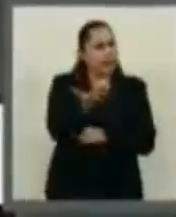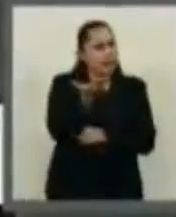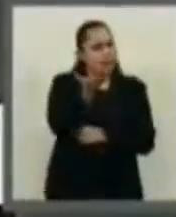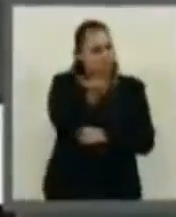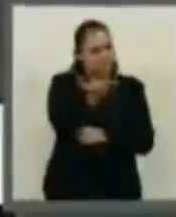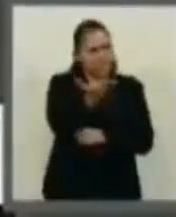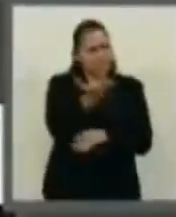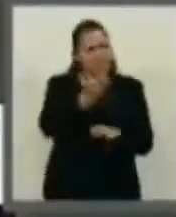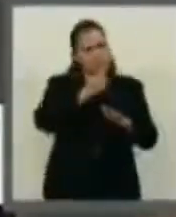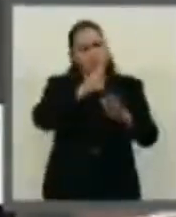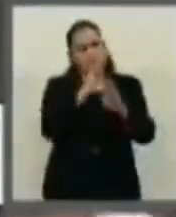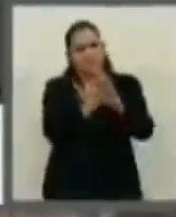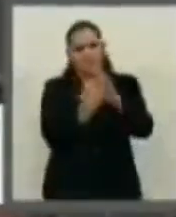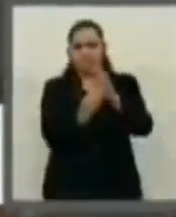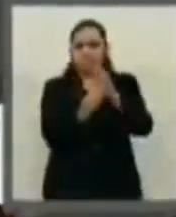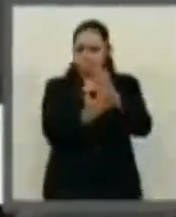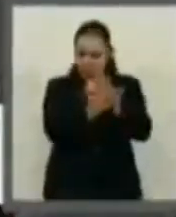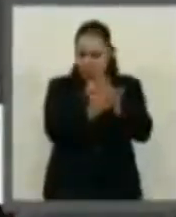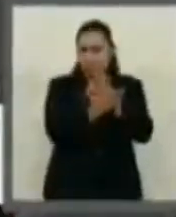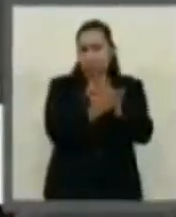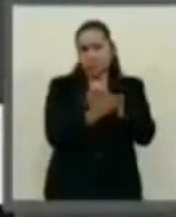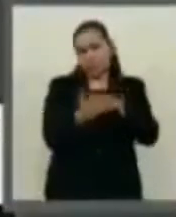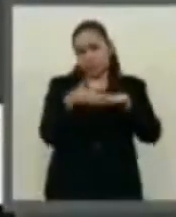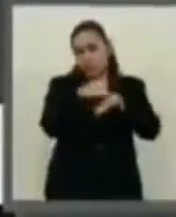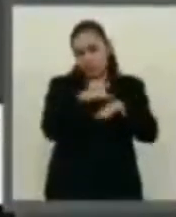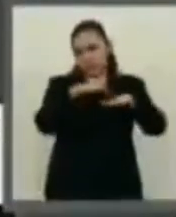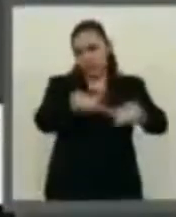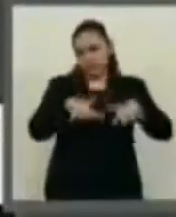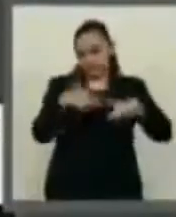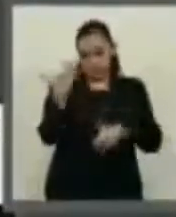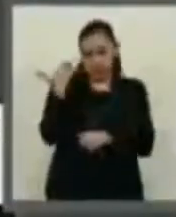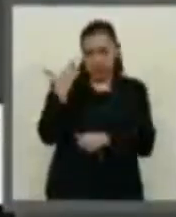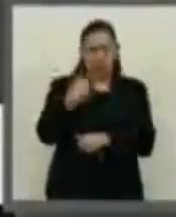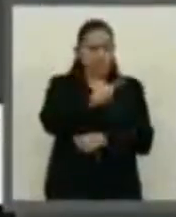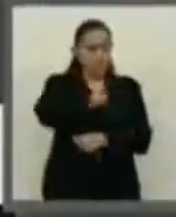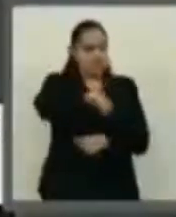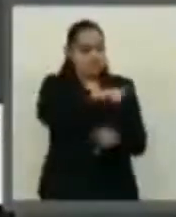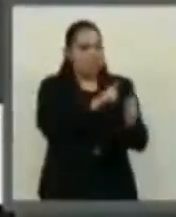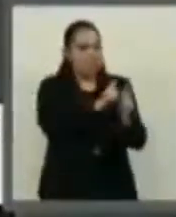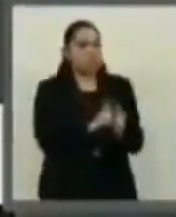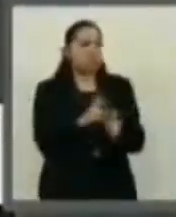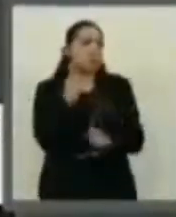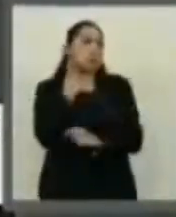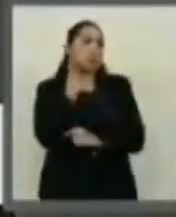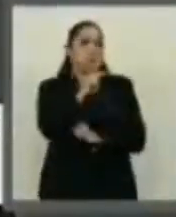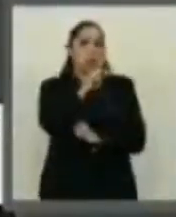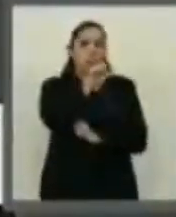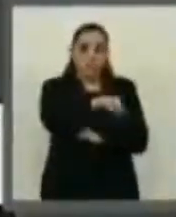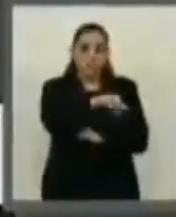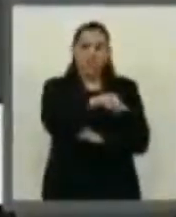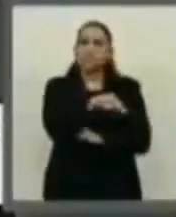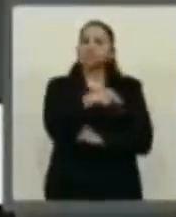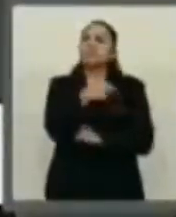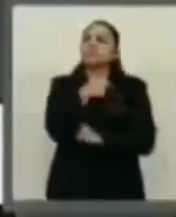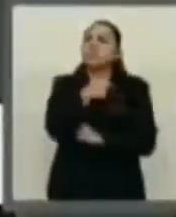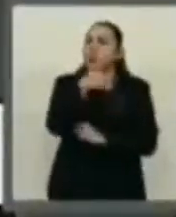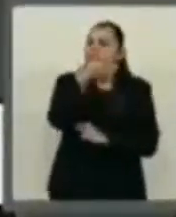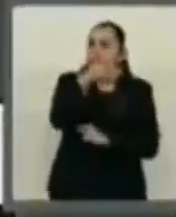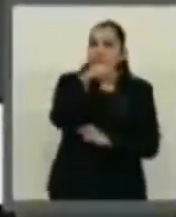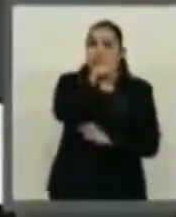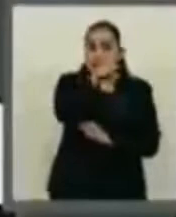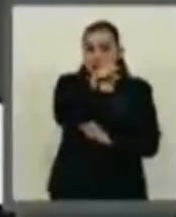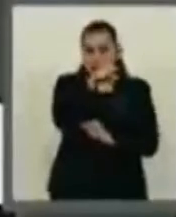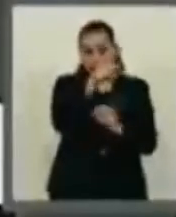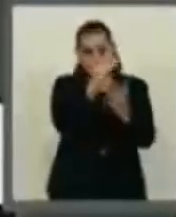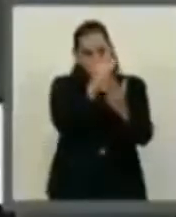acta pasada que justamente la fracción de Acción Nacional decía que hay que enviar el resolutivo a la PGR